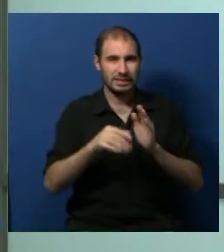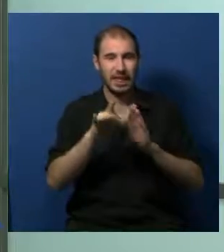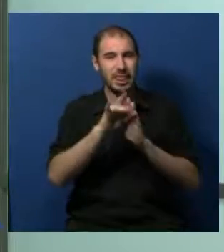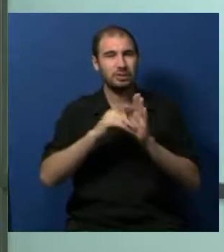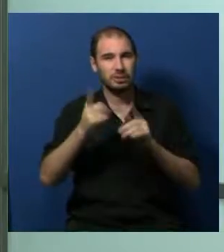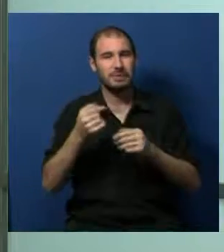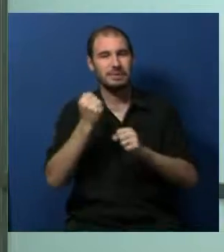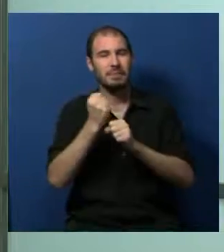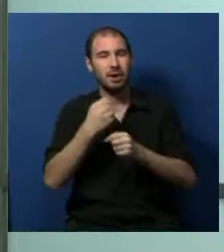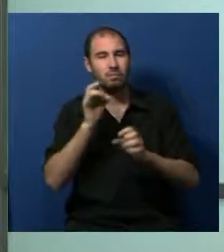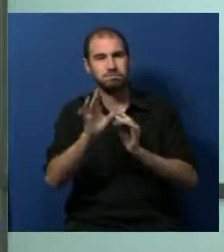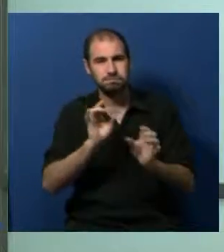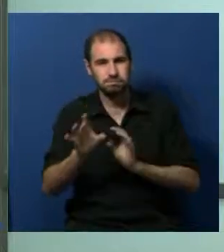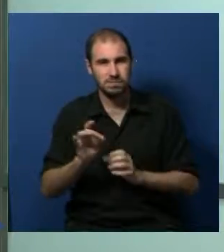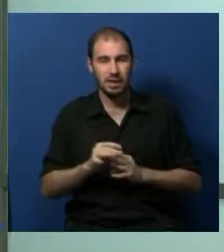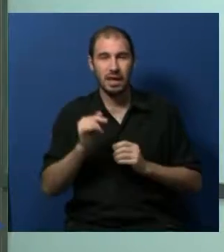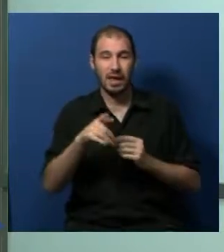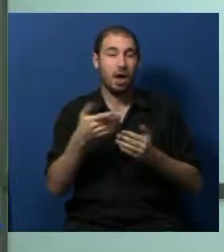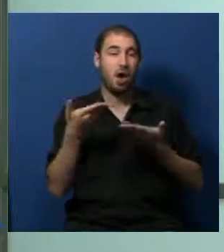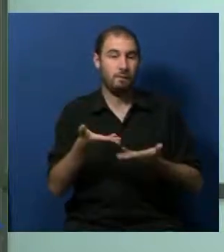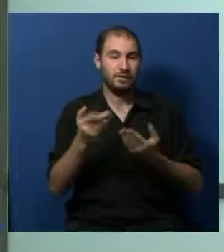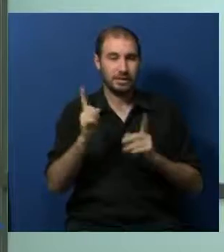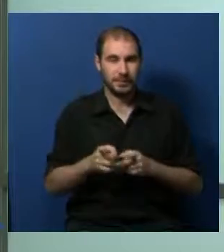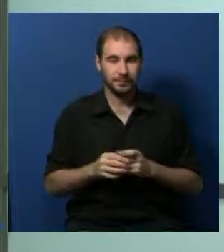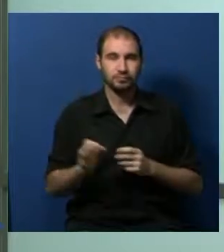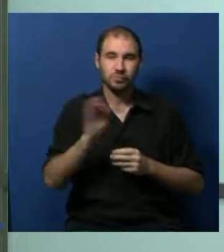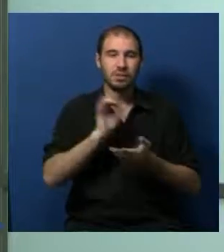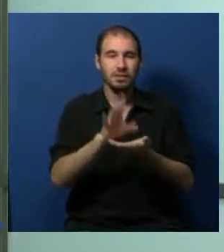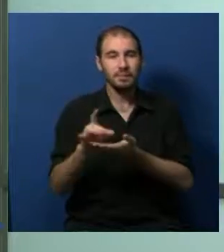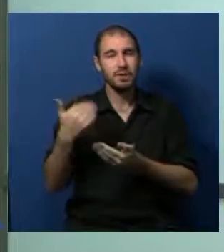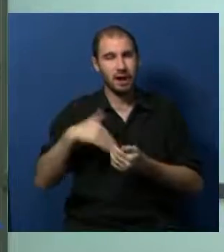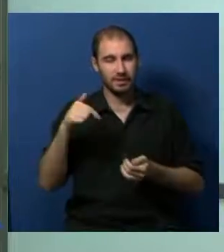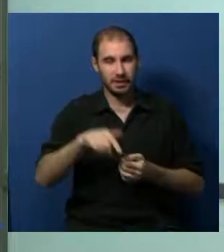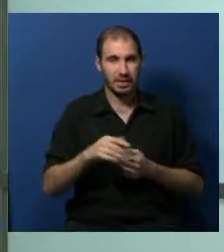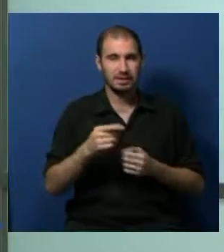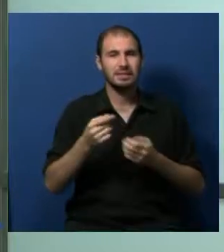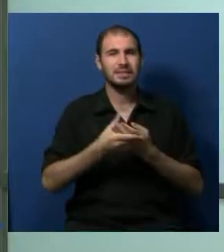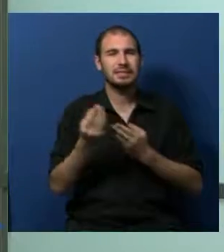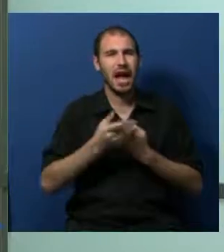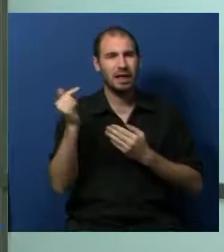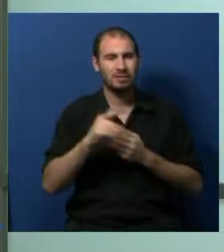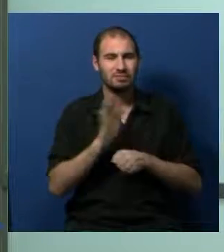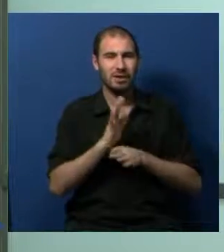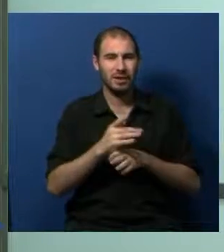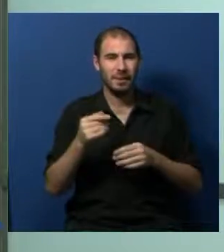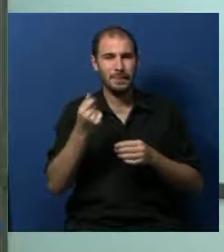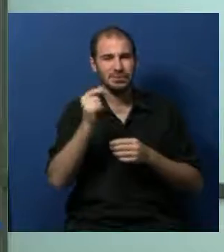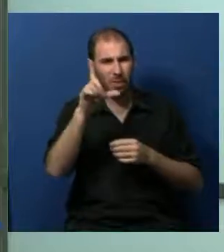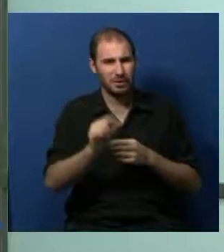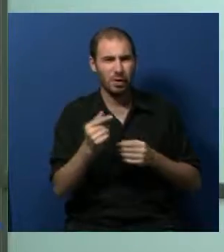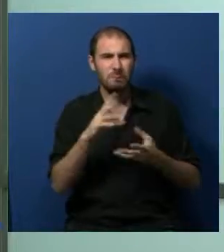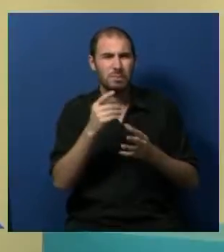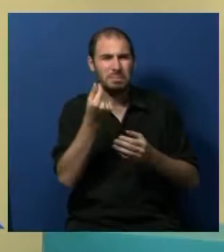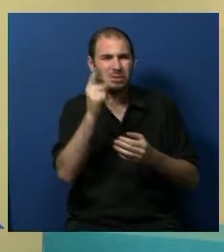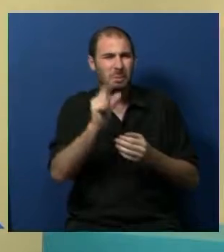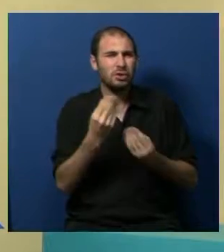de desempleo que han habido, que también ha estado creciendo, o de algunos despidos en la Argentina, es el costo que conlleva atacar la inflación. ¿Cómo se ataca la